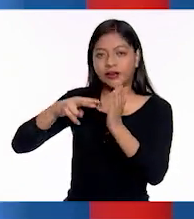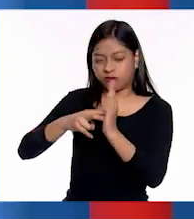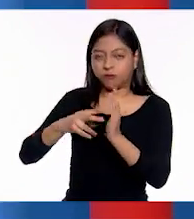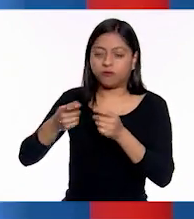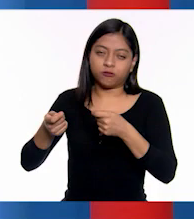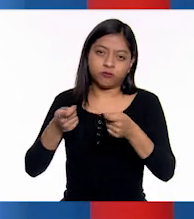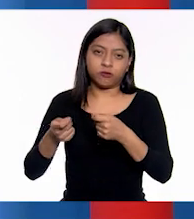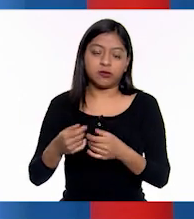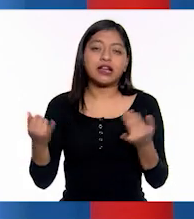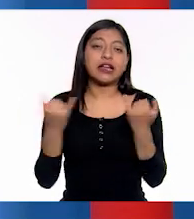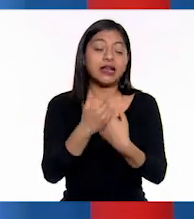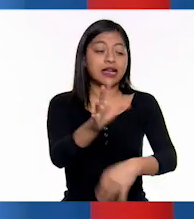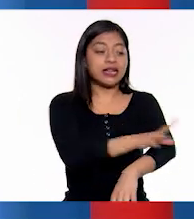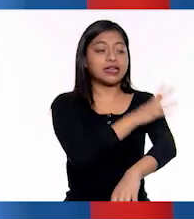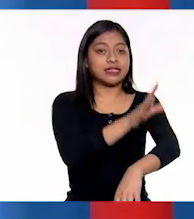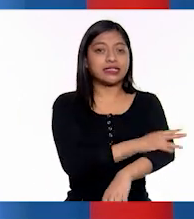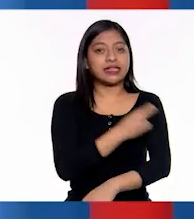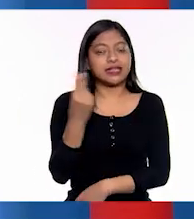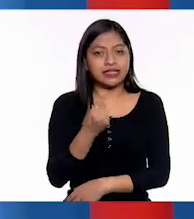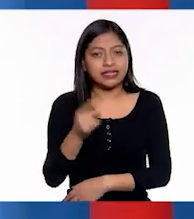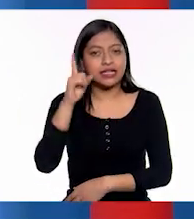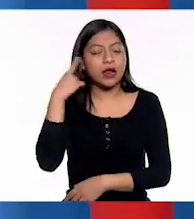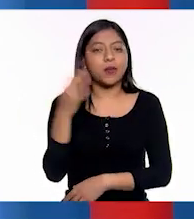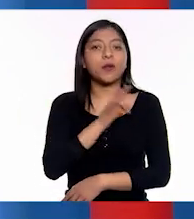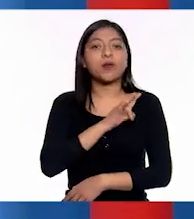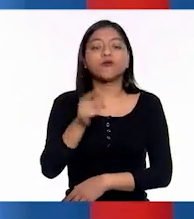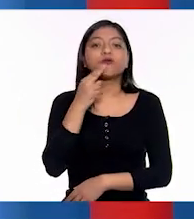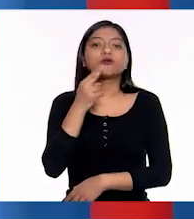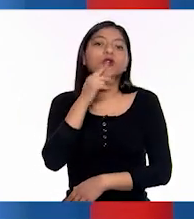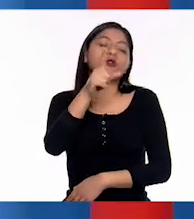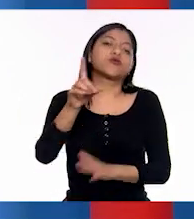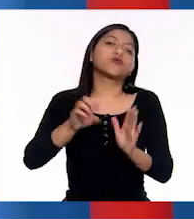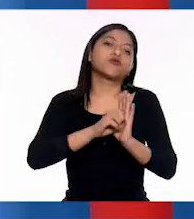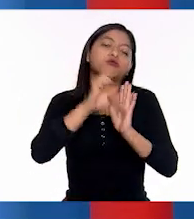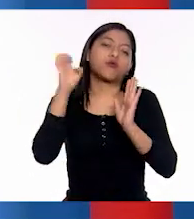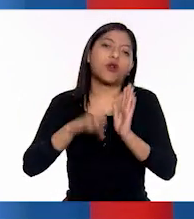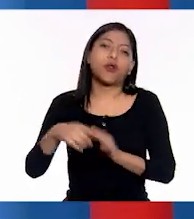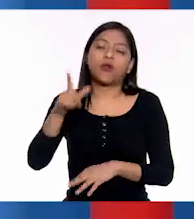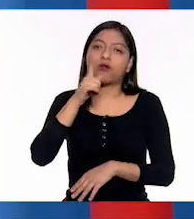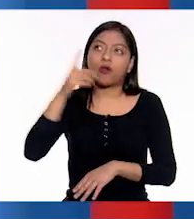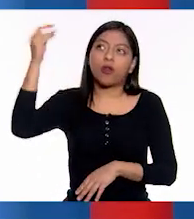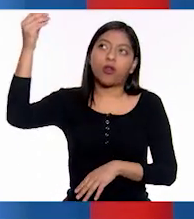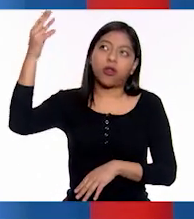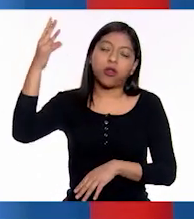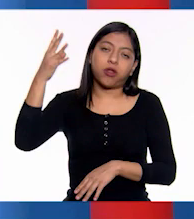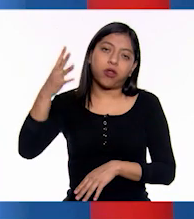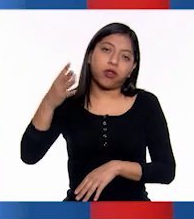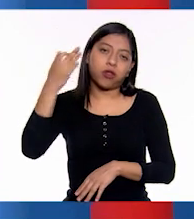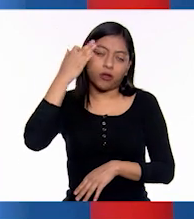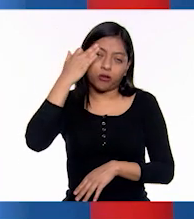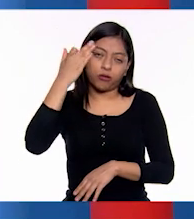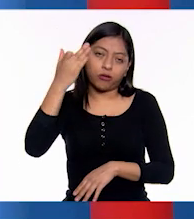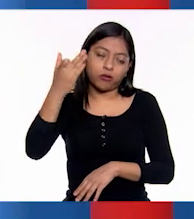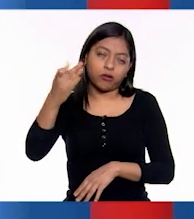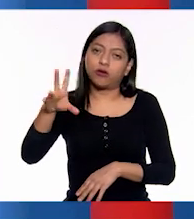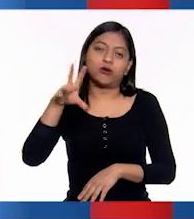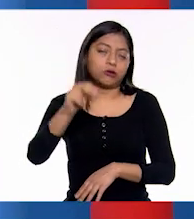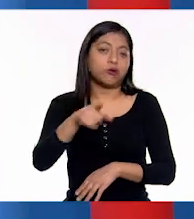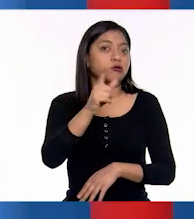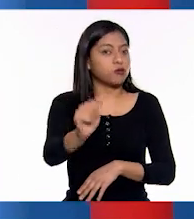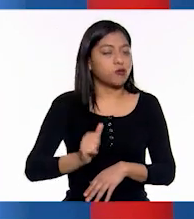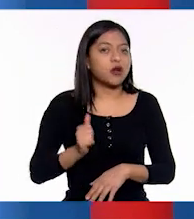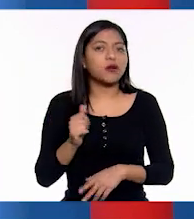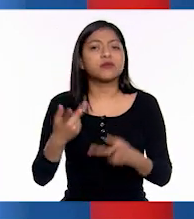electricidad debe producirse en el momento que se requiera, ya que no es posible almacenarla ni siquiera para el siguiente día. Todos los